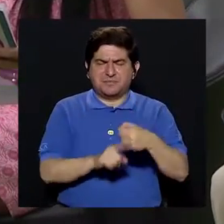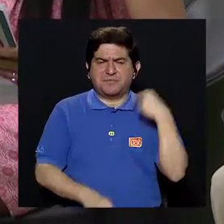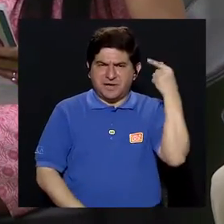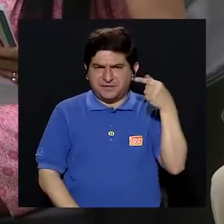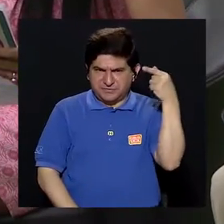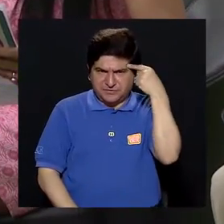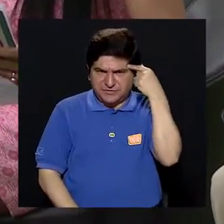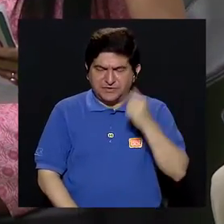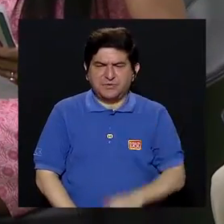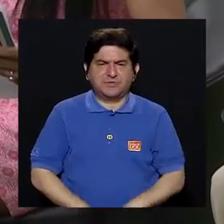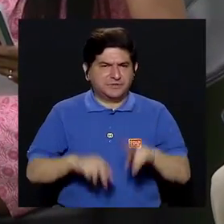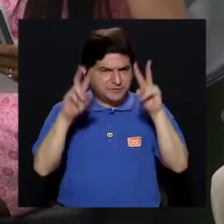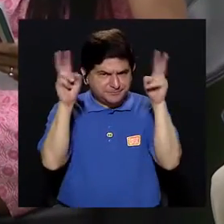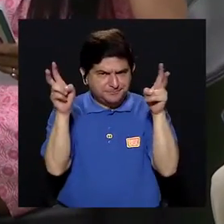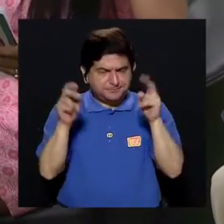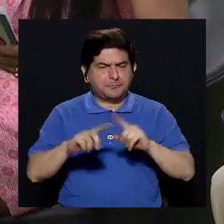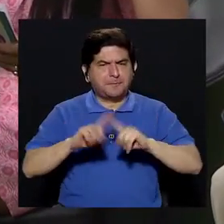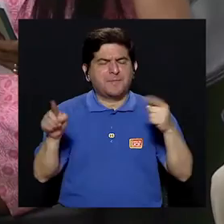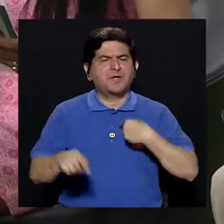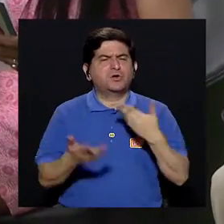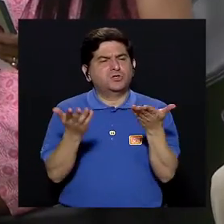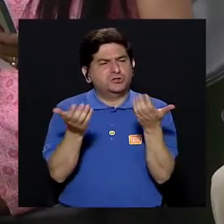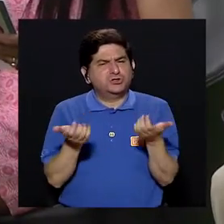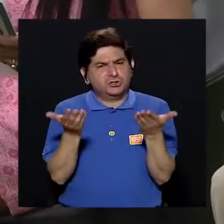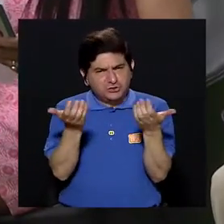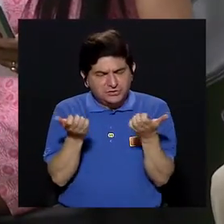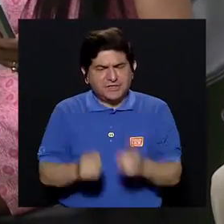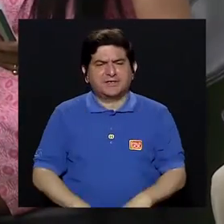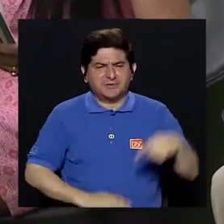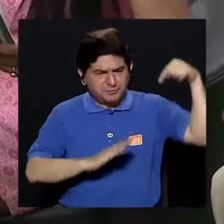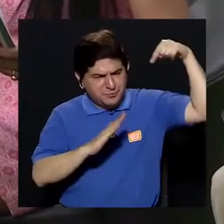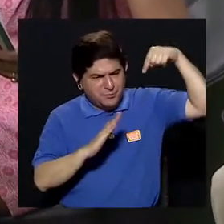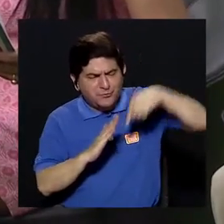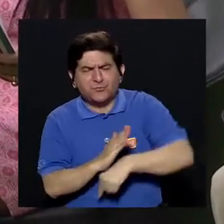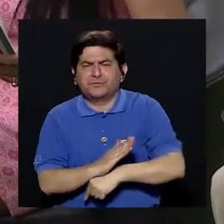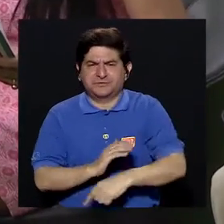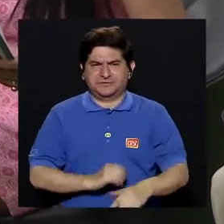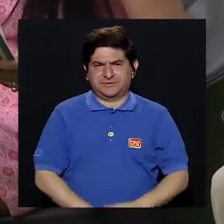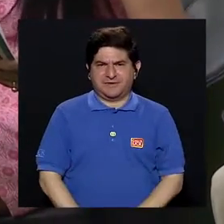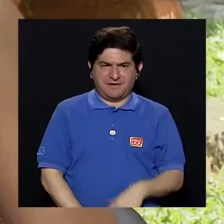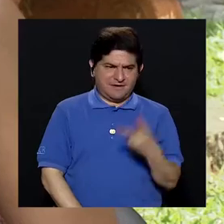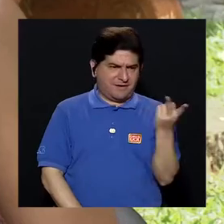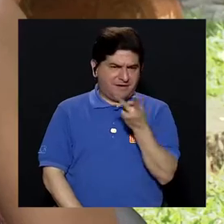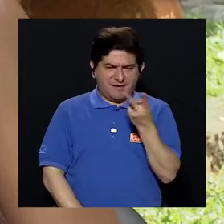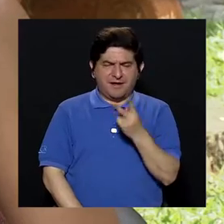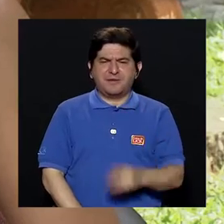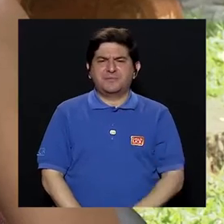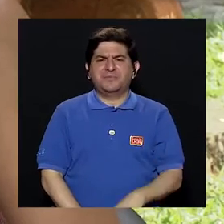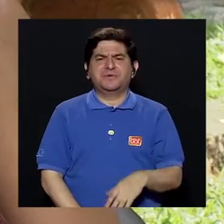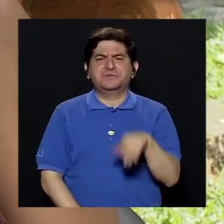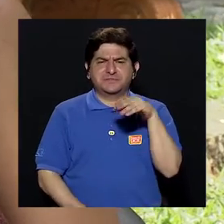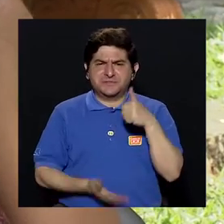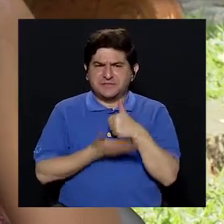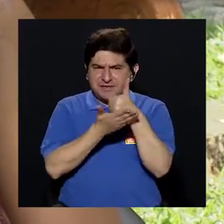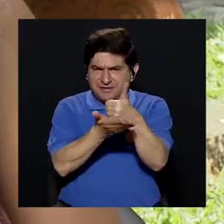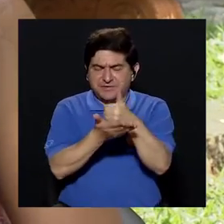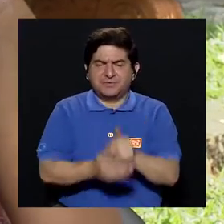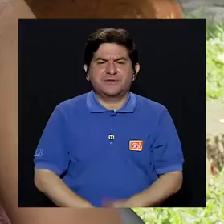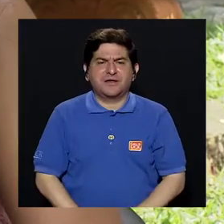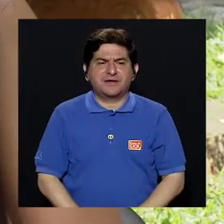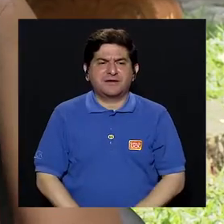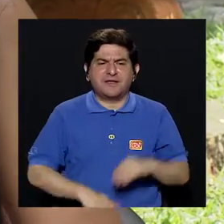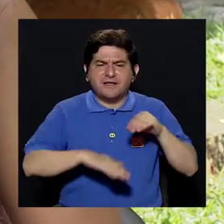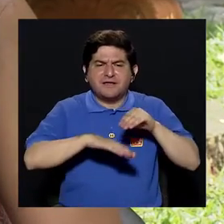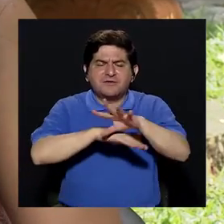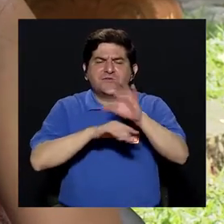el Estado, esta temática, pero sí quisiera ahondar un poquito más y que ambos me puedan aportar en esto, en relación